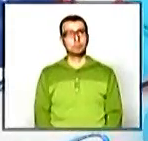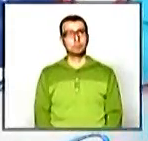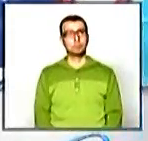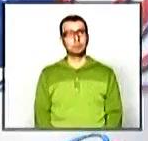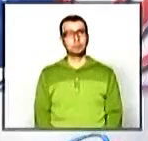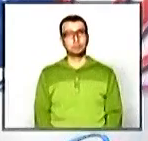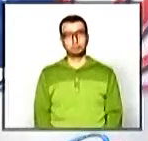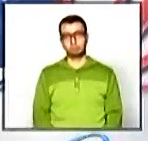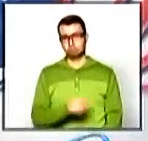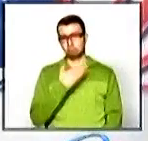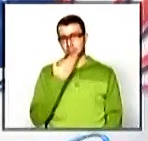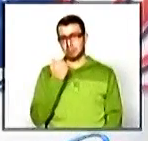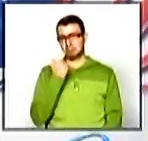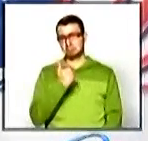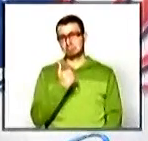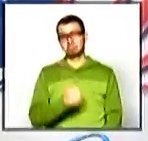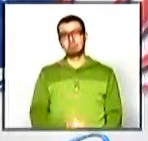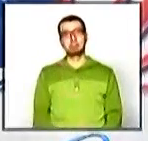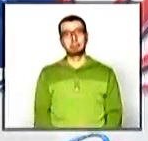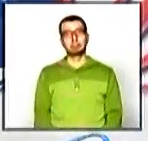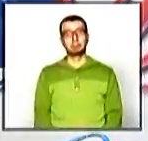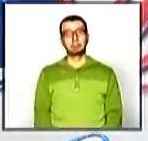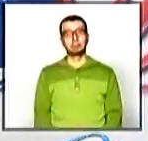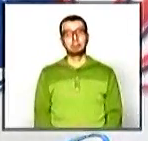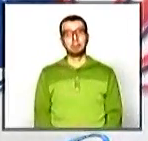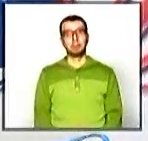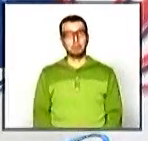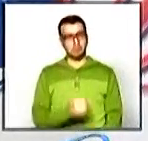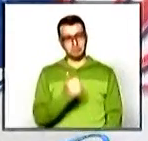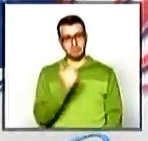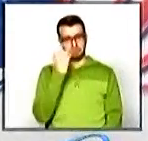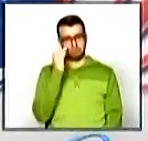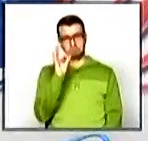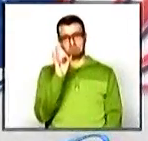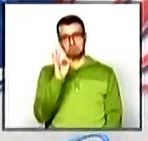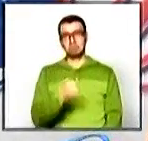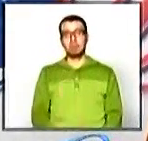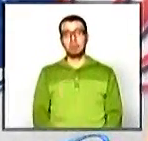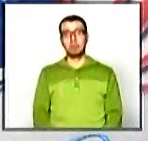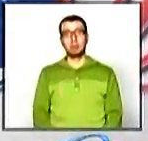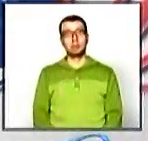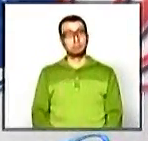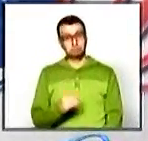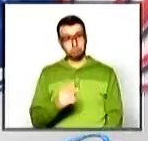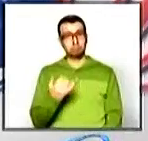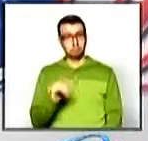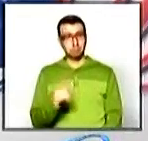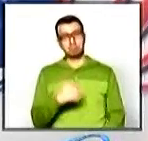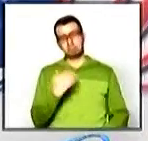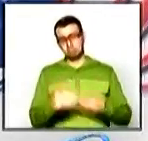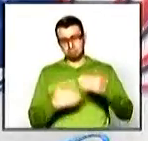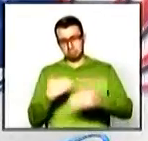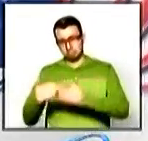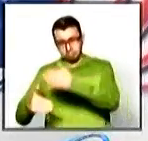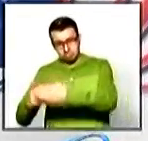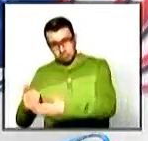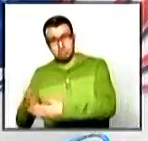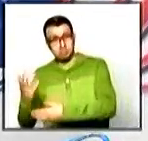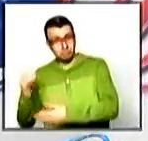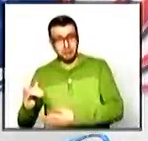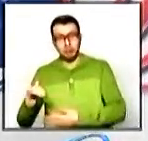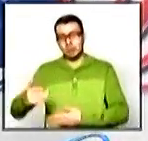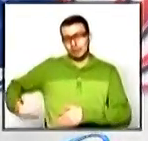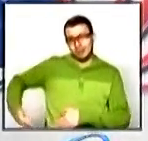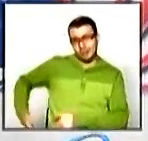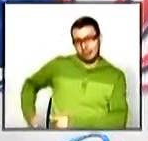Eso está mucho mejor. Muy bien, perfecto. Y ahí hemos hecho toda una serie de ajustes desde las